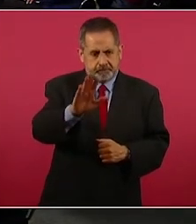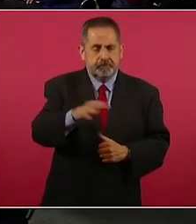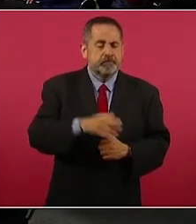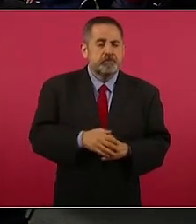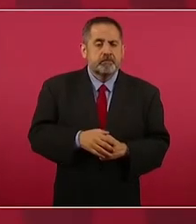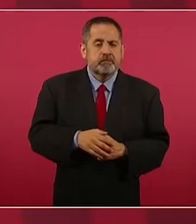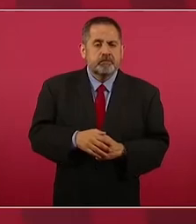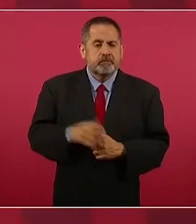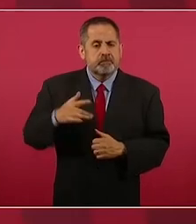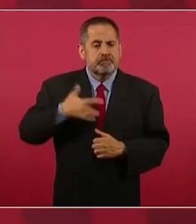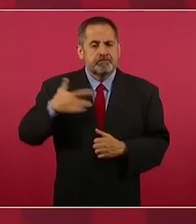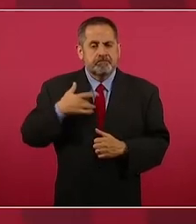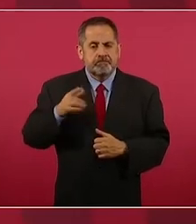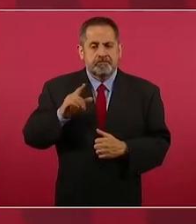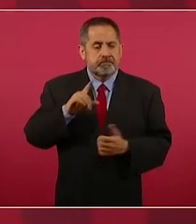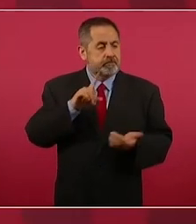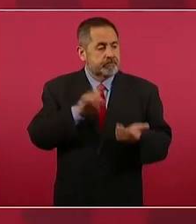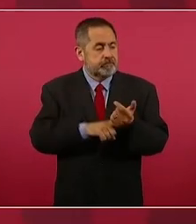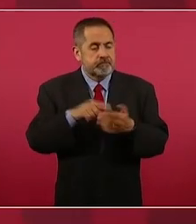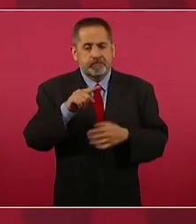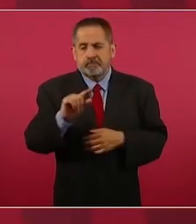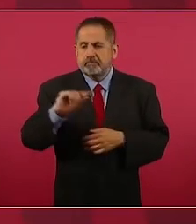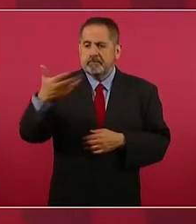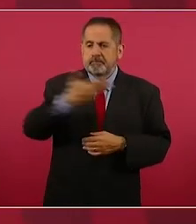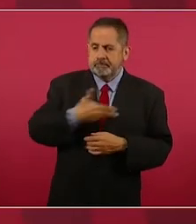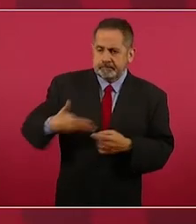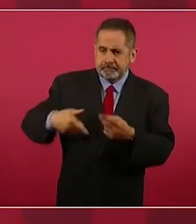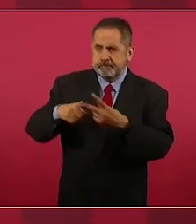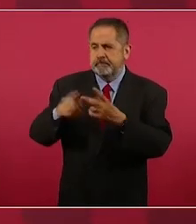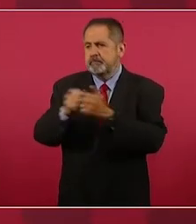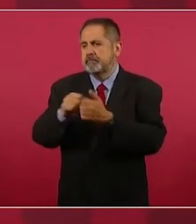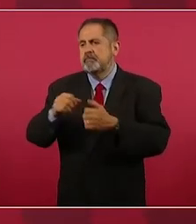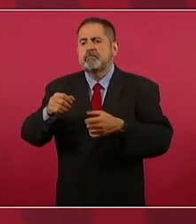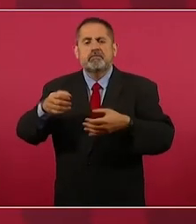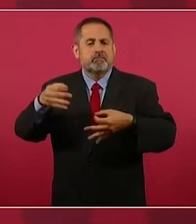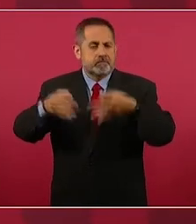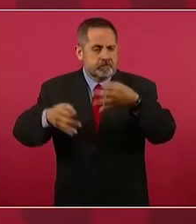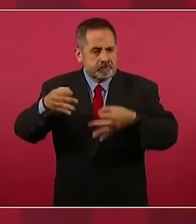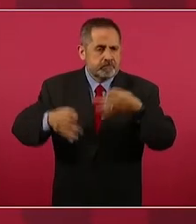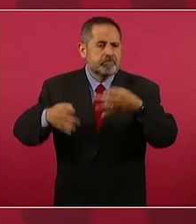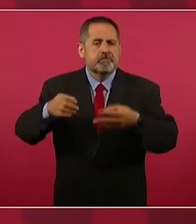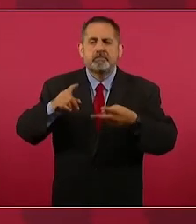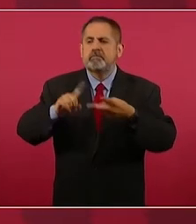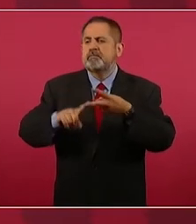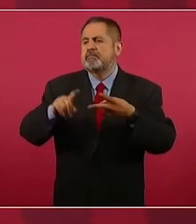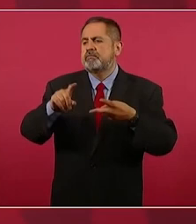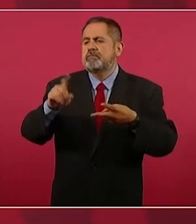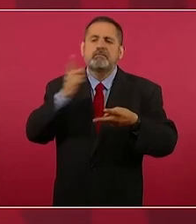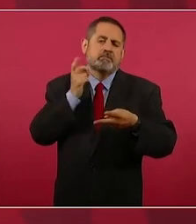servidores públicos del Ejecutivo, del Legislativo, del Judicial